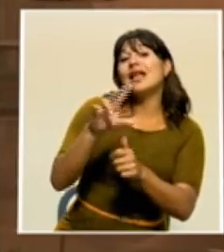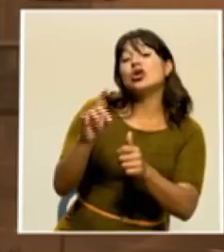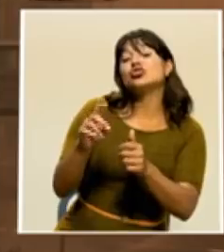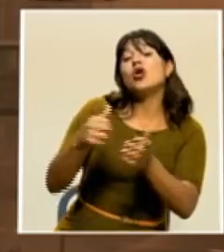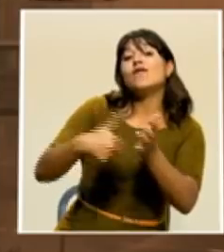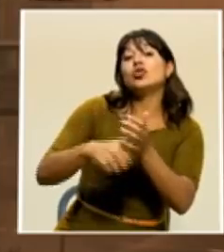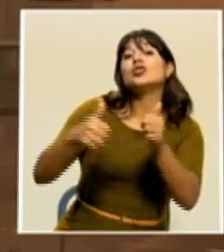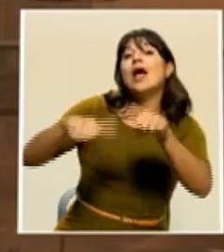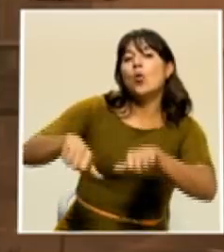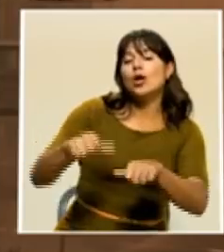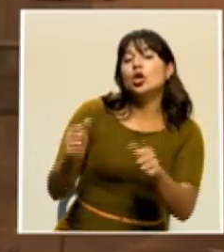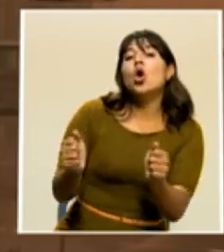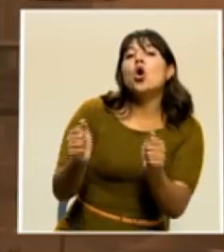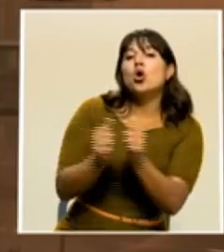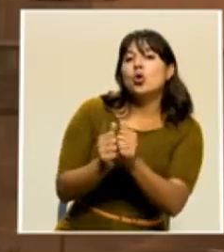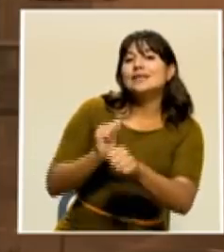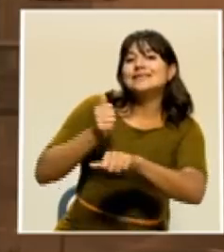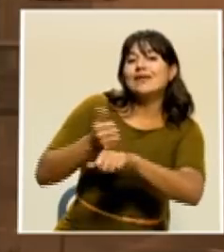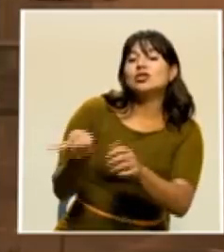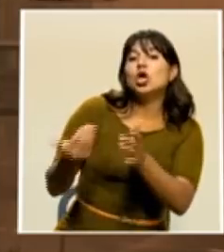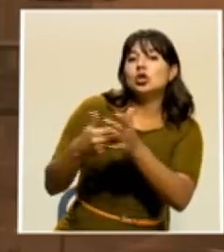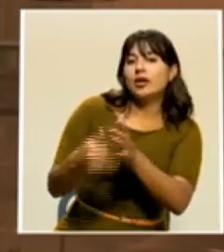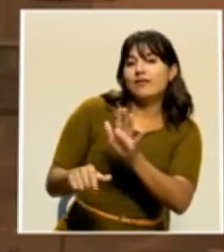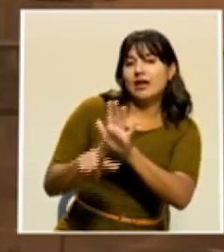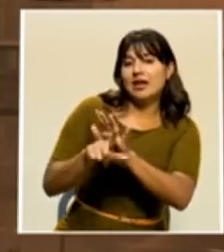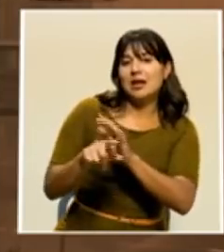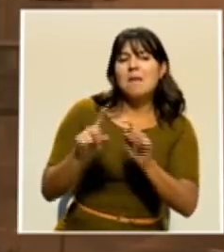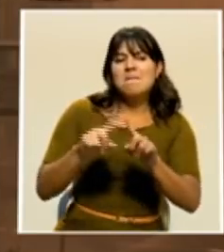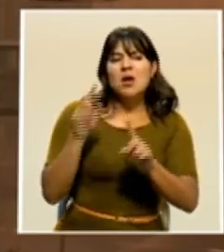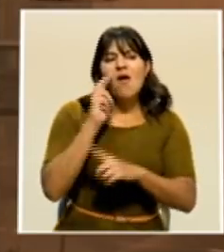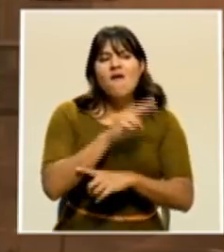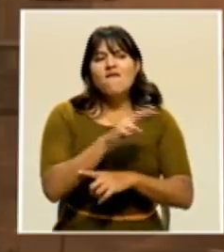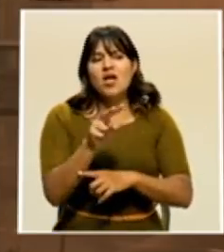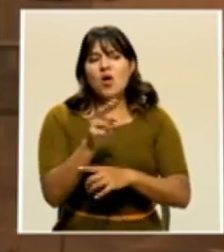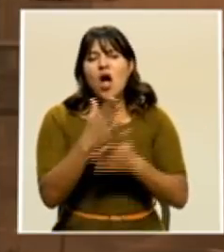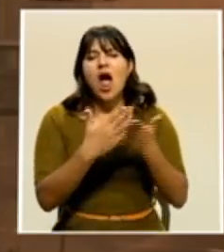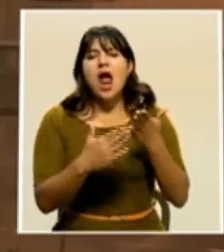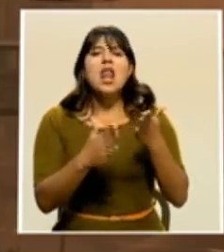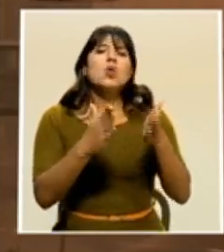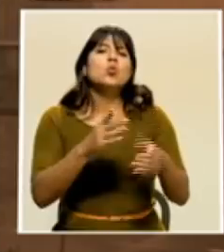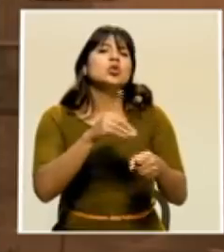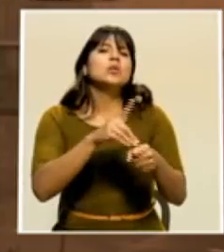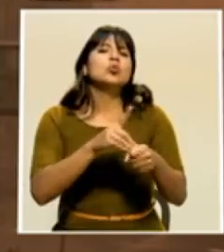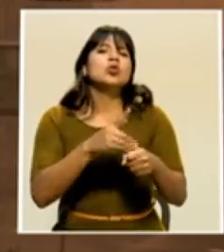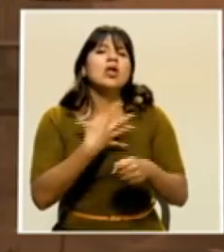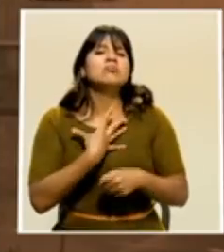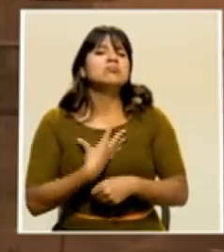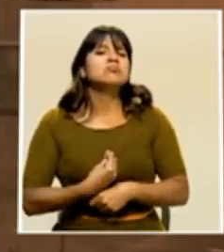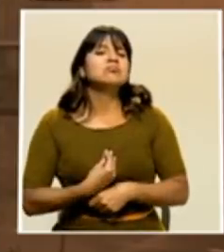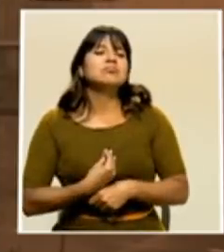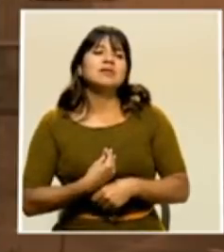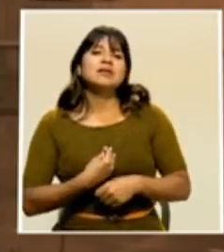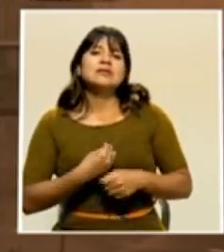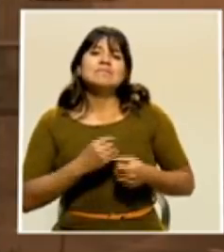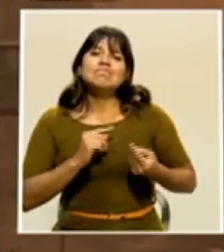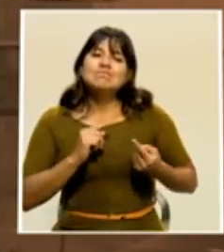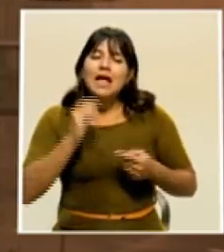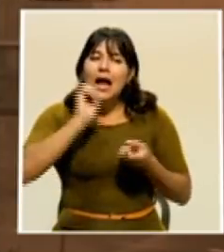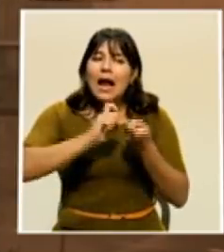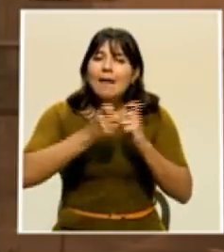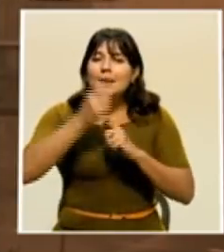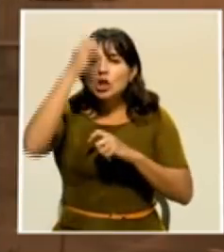En otros temas, para mañana se podría dictaminar el proyecto de ley de empleo público. Algunos diputados de la comisión